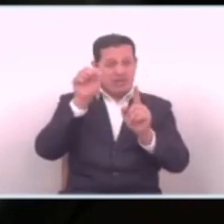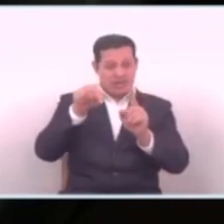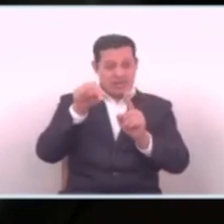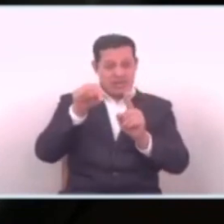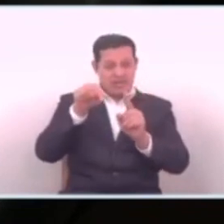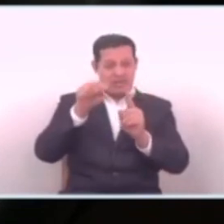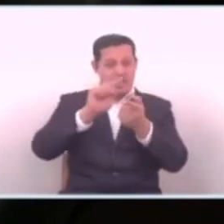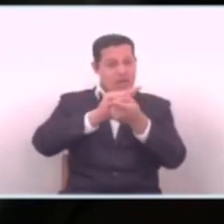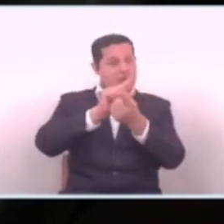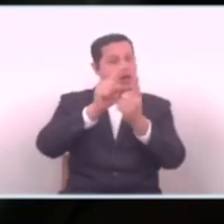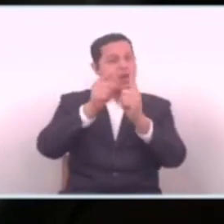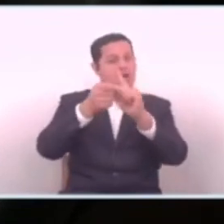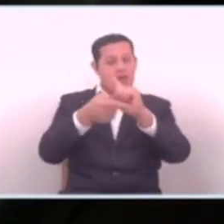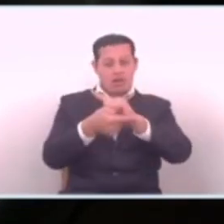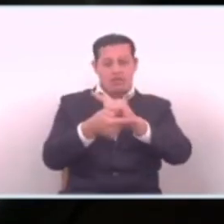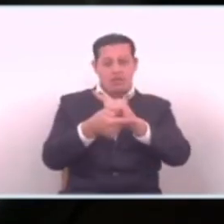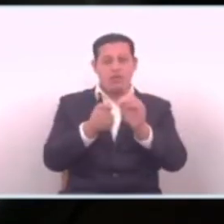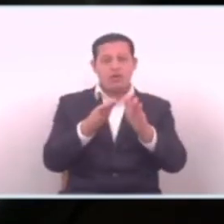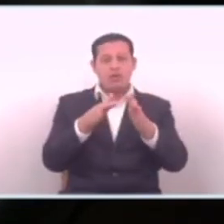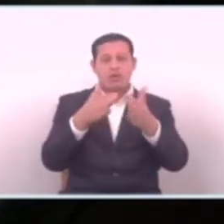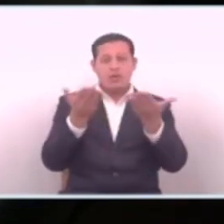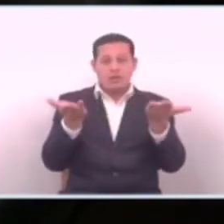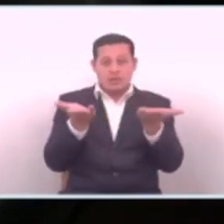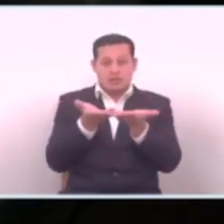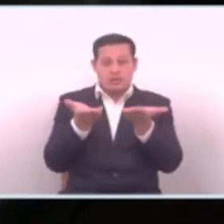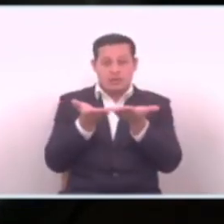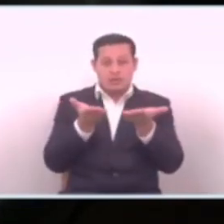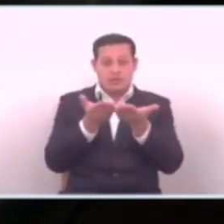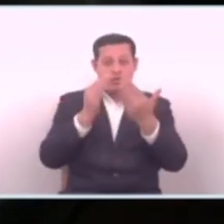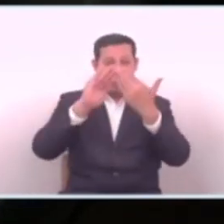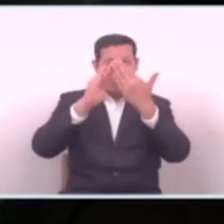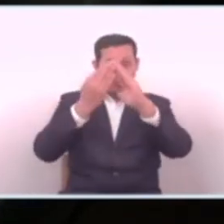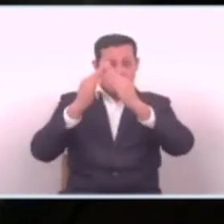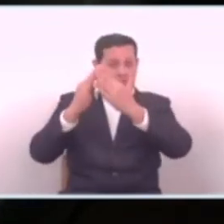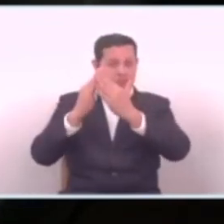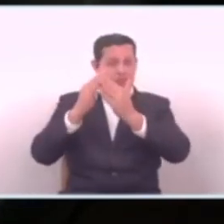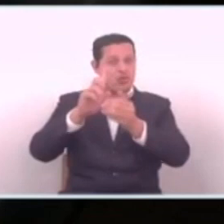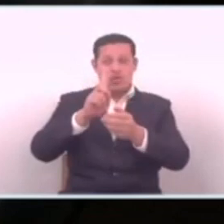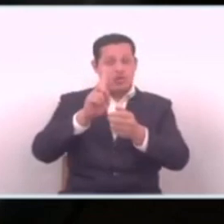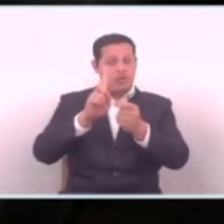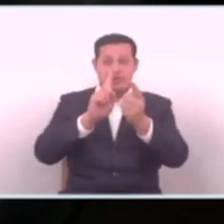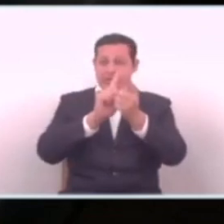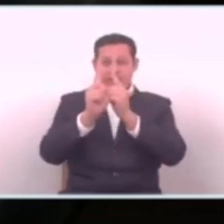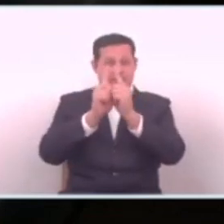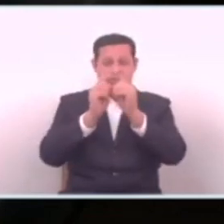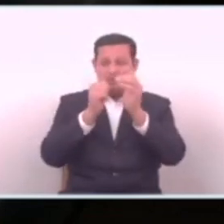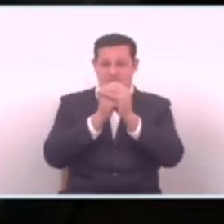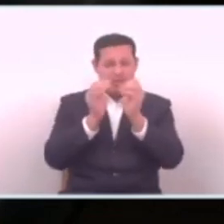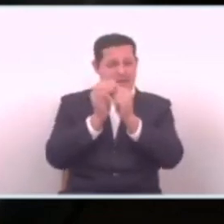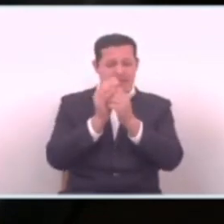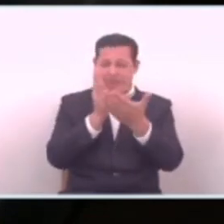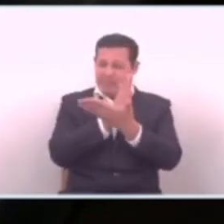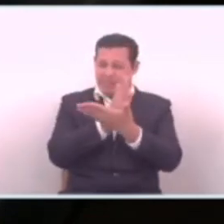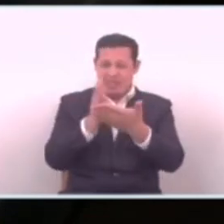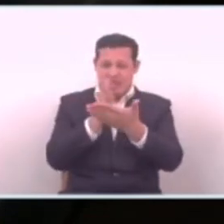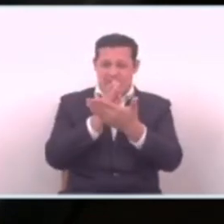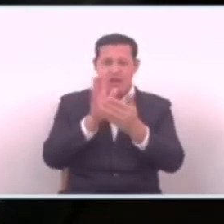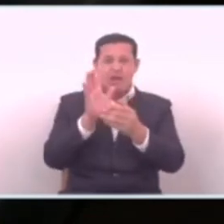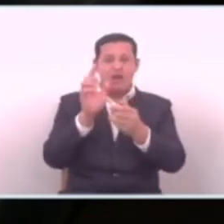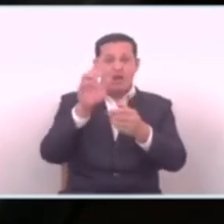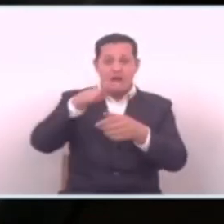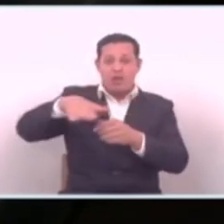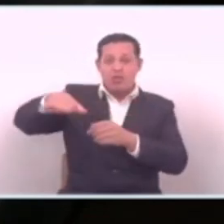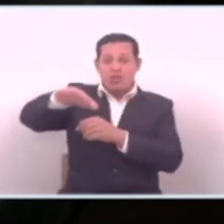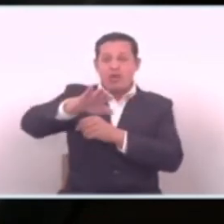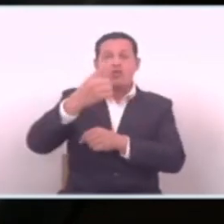este cambio que se estaría haciendo en los municipios no tiene ninguna afectación en cuanto